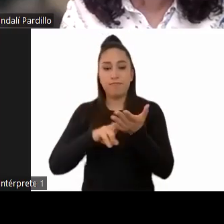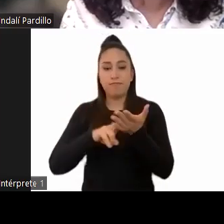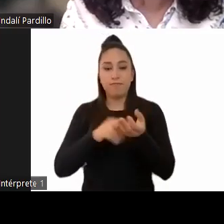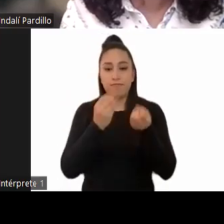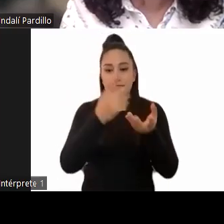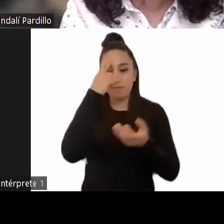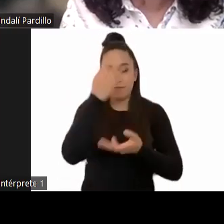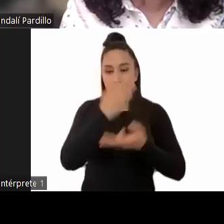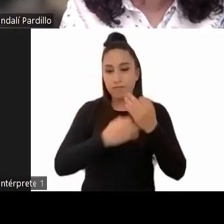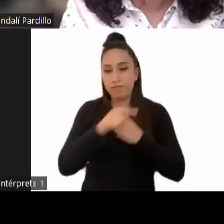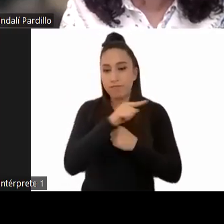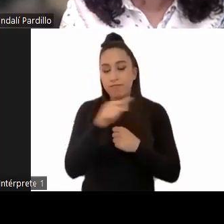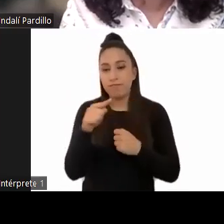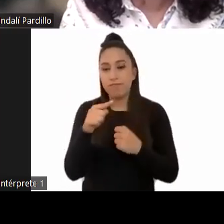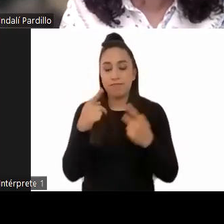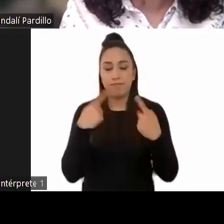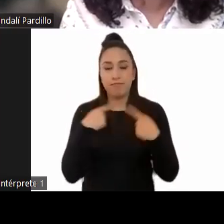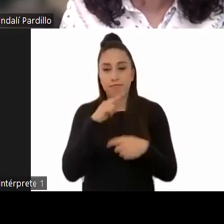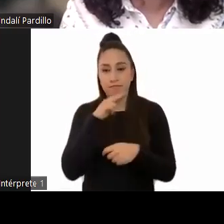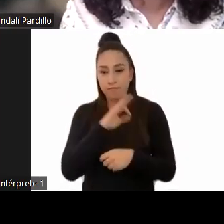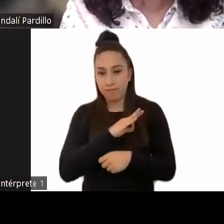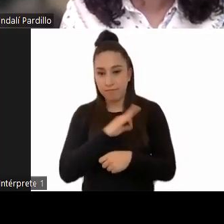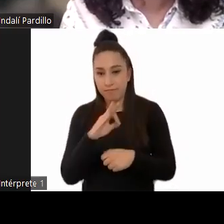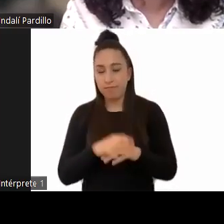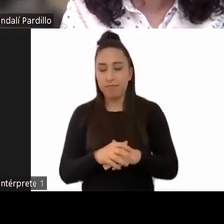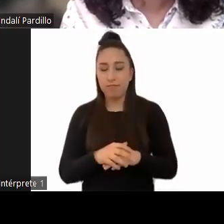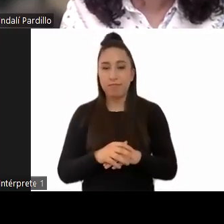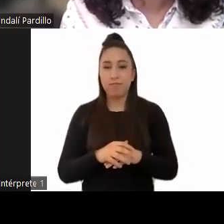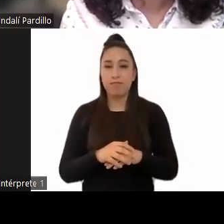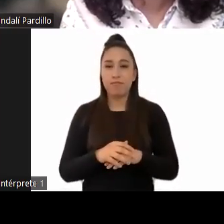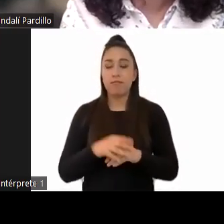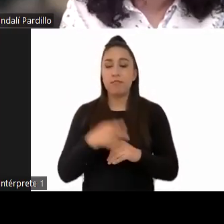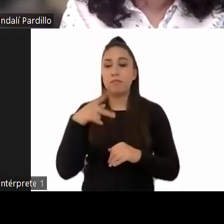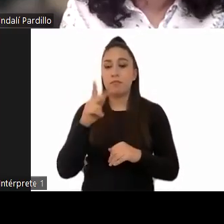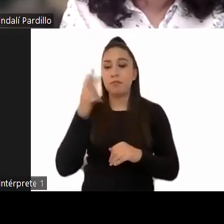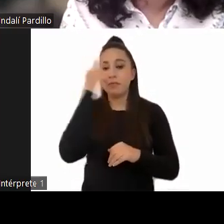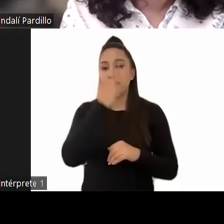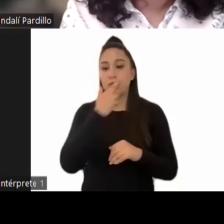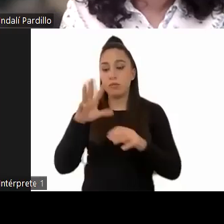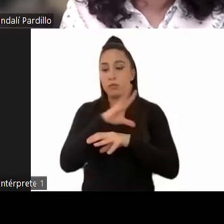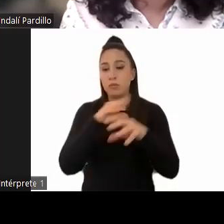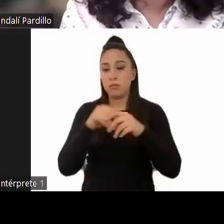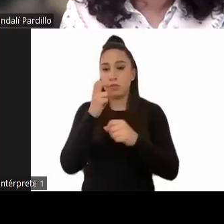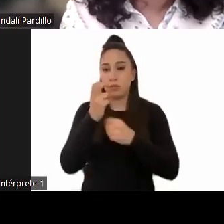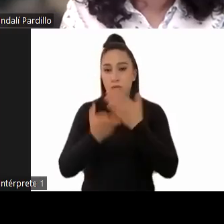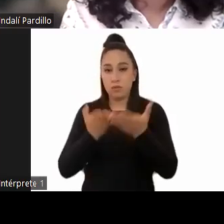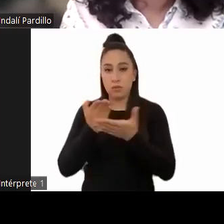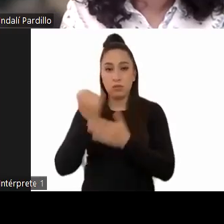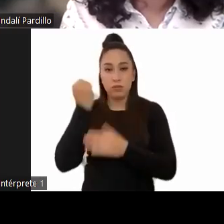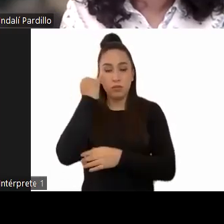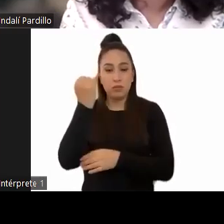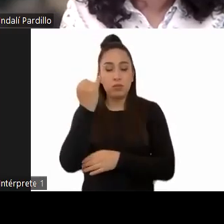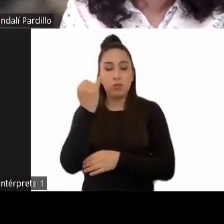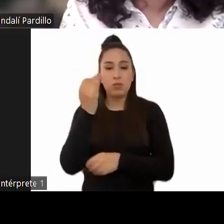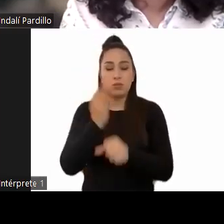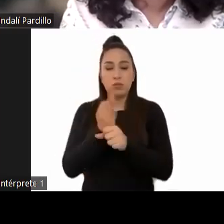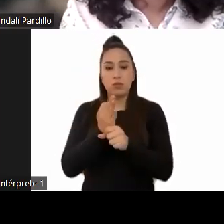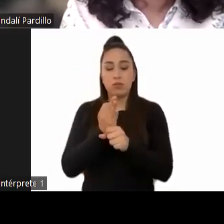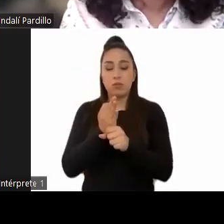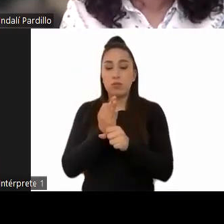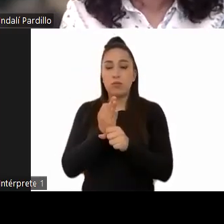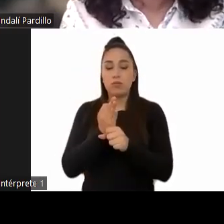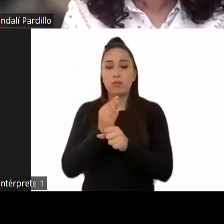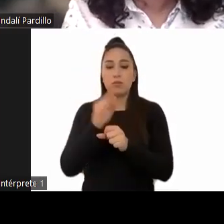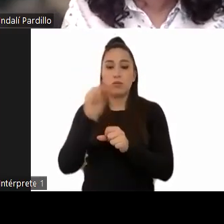todos. Ahora bien, después del análisis hecho a la iniciativa y con las consideraciones vertidas en el presente